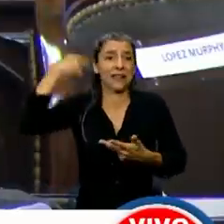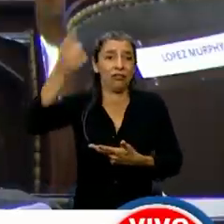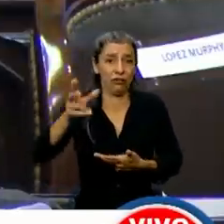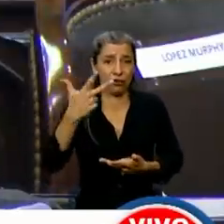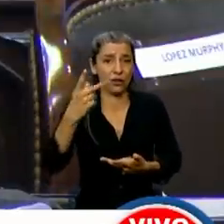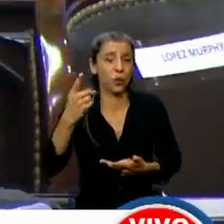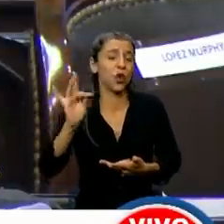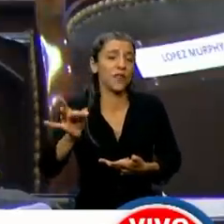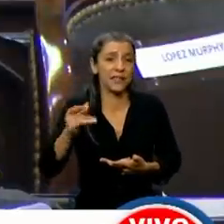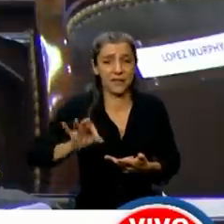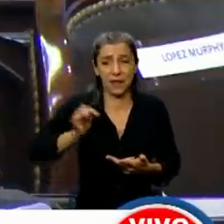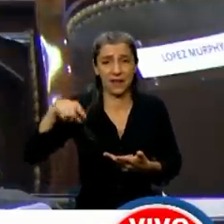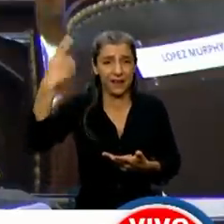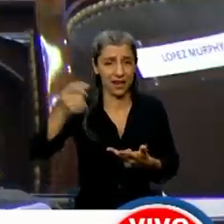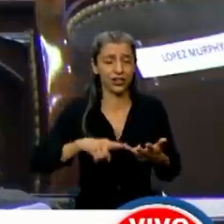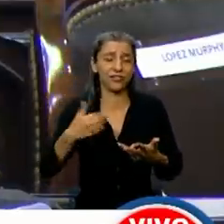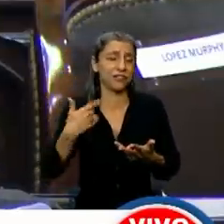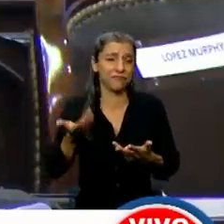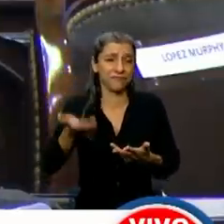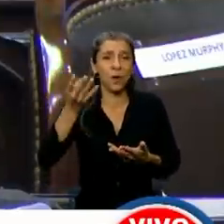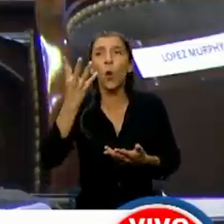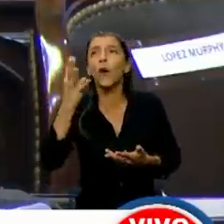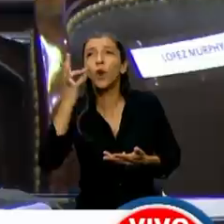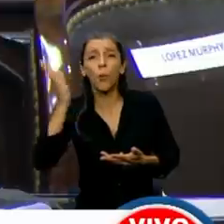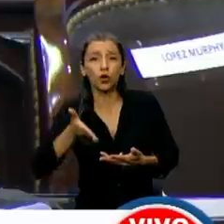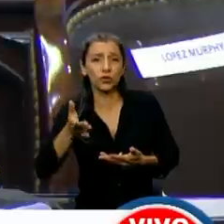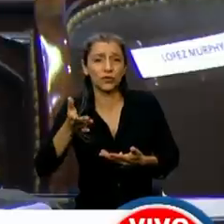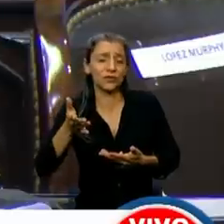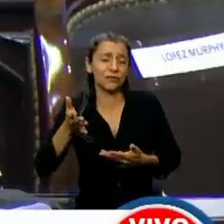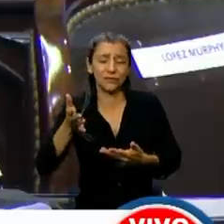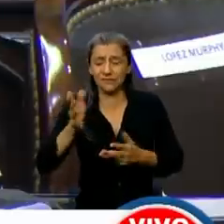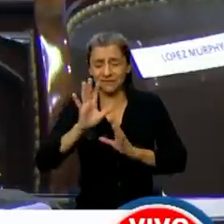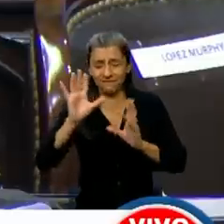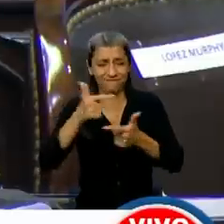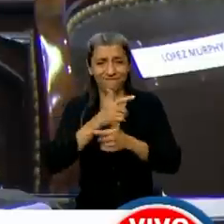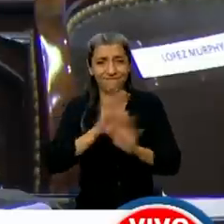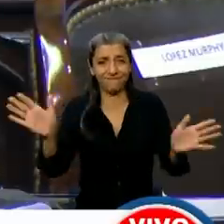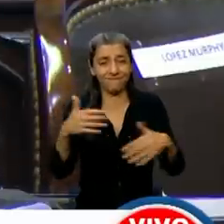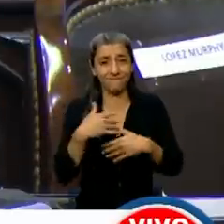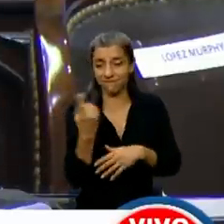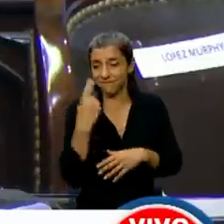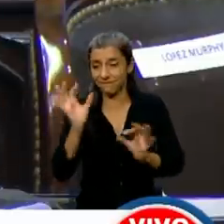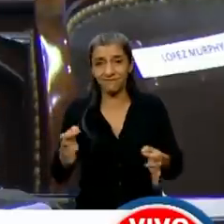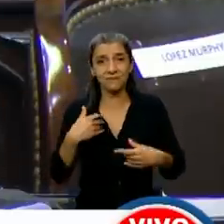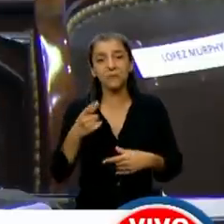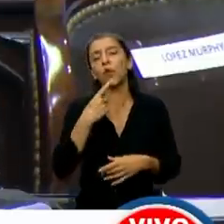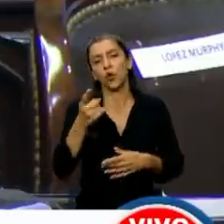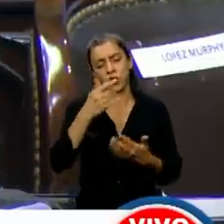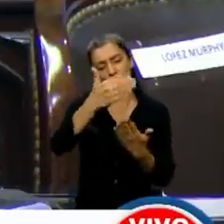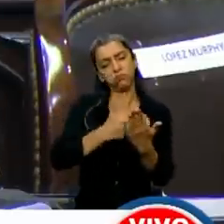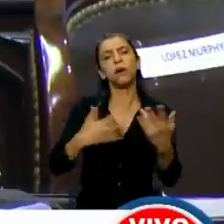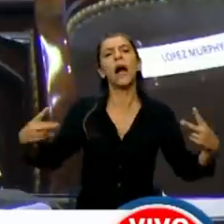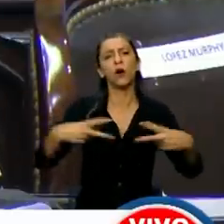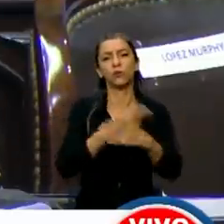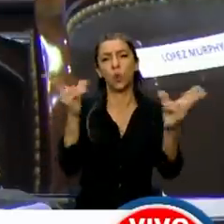crecimiento del 4 por ciento cuando uno lee el mensaje hablan de que no hay ajustes y basta con analizar